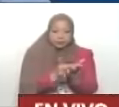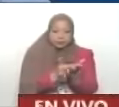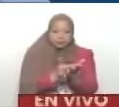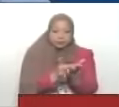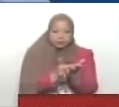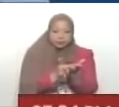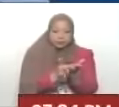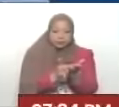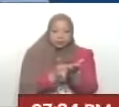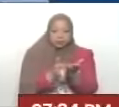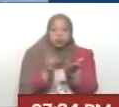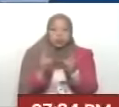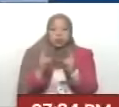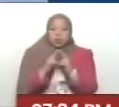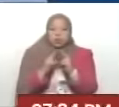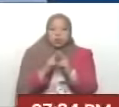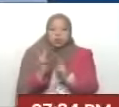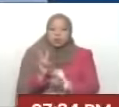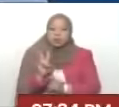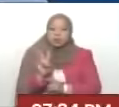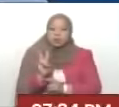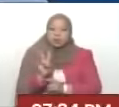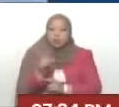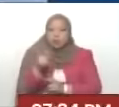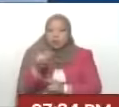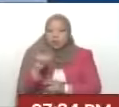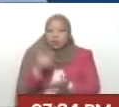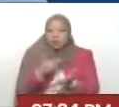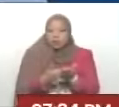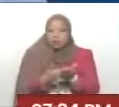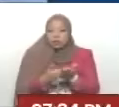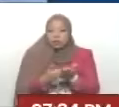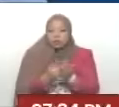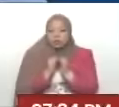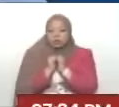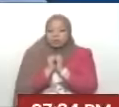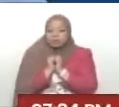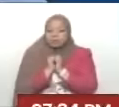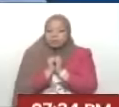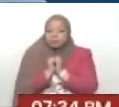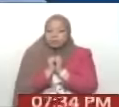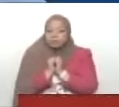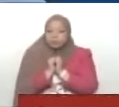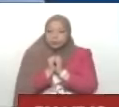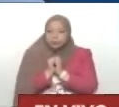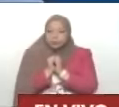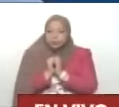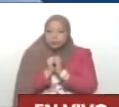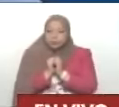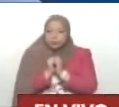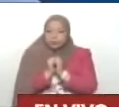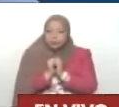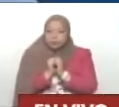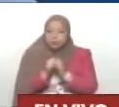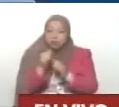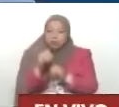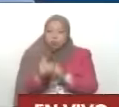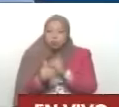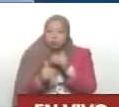una expresión muy conocida en Venezuela: a Dios rogando y con el mazo